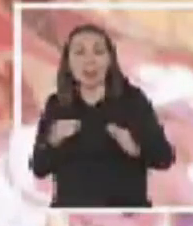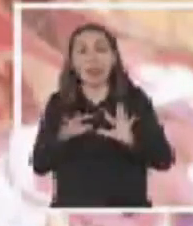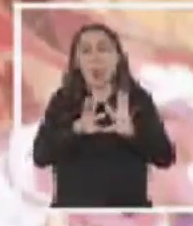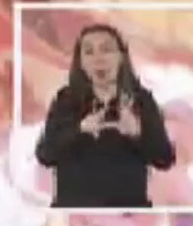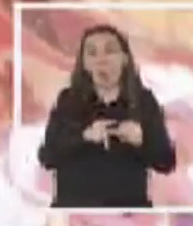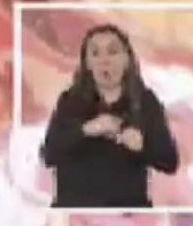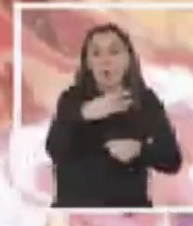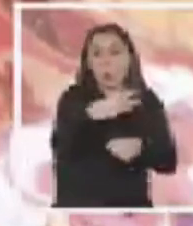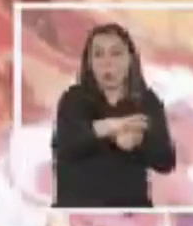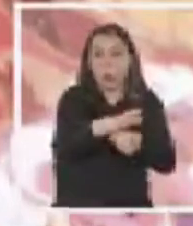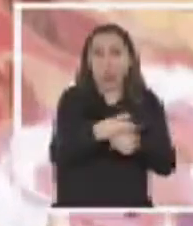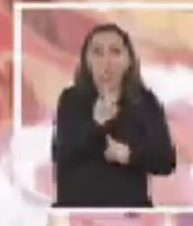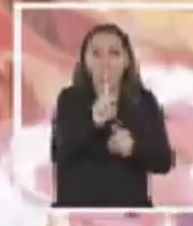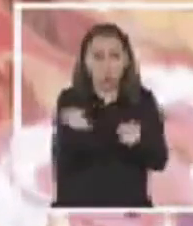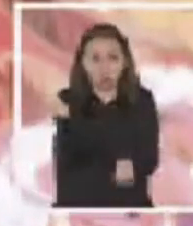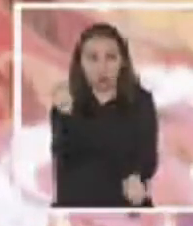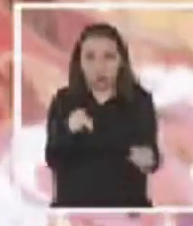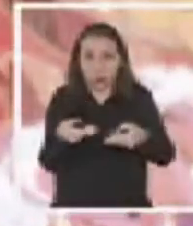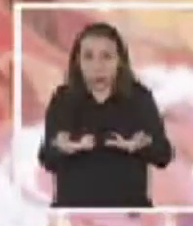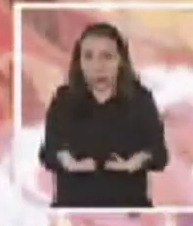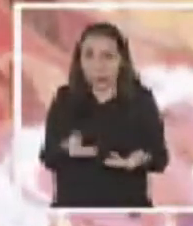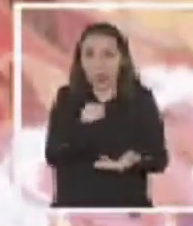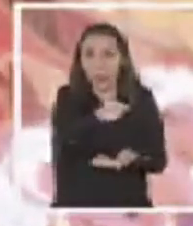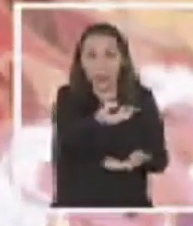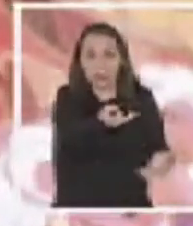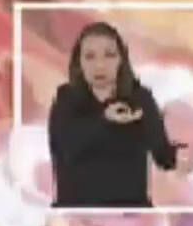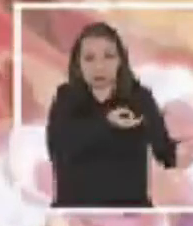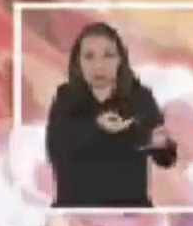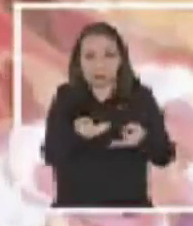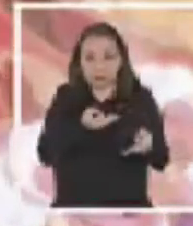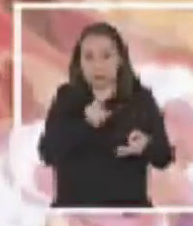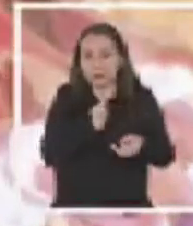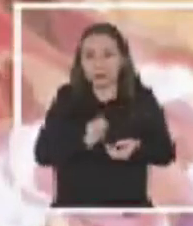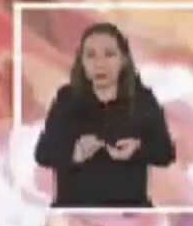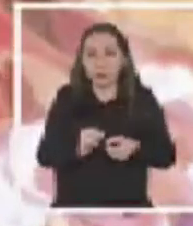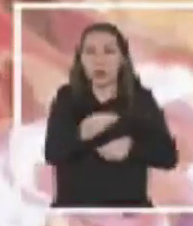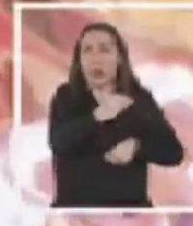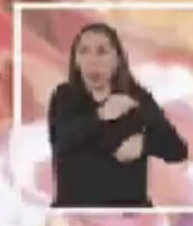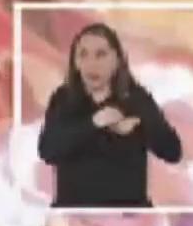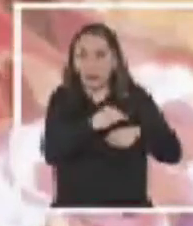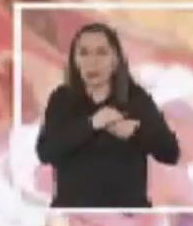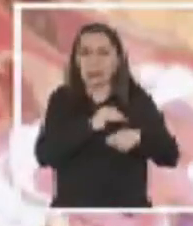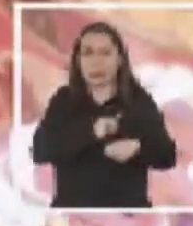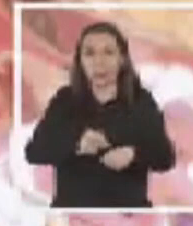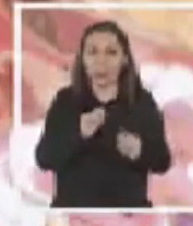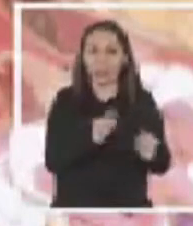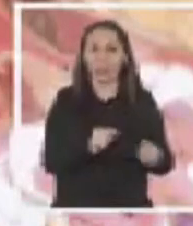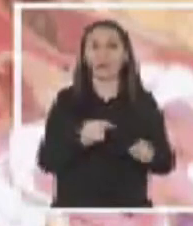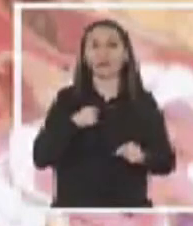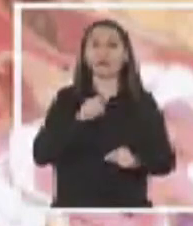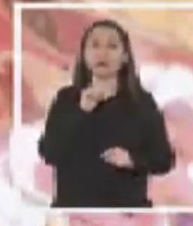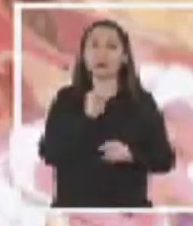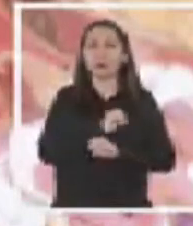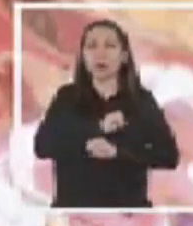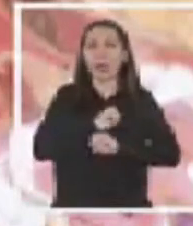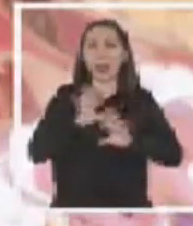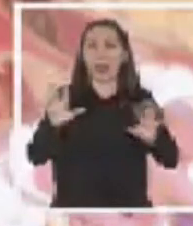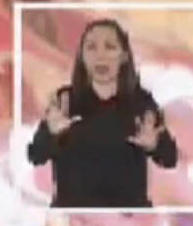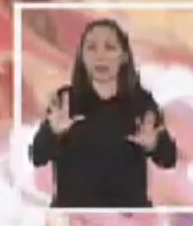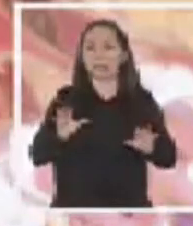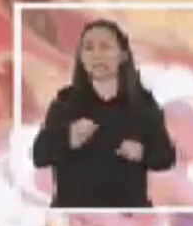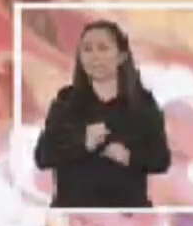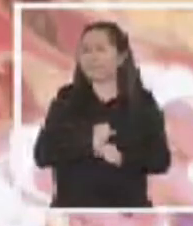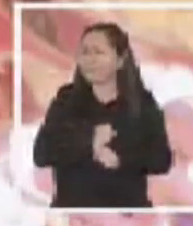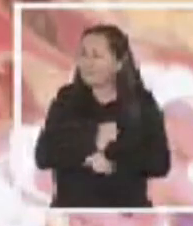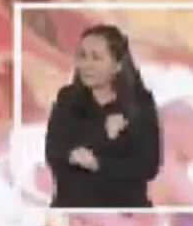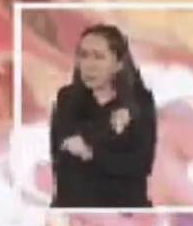y Acá hay algunos presentes son los que están transmitiendo los permanentemente eso yo tengo absolutamente Claro que es